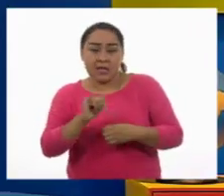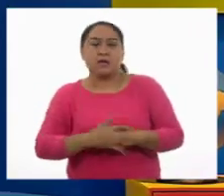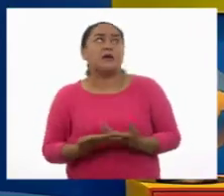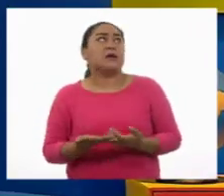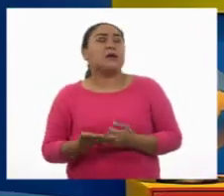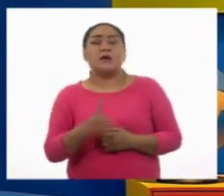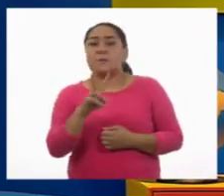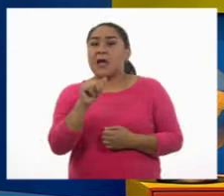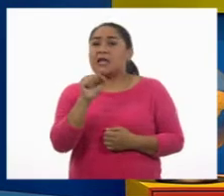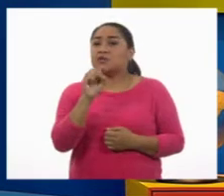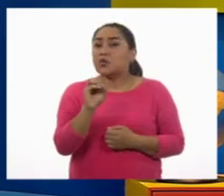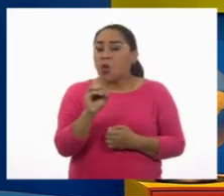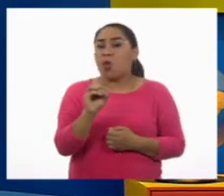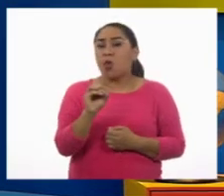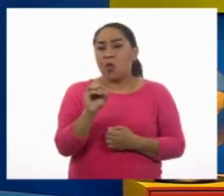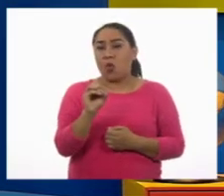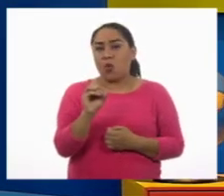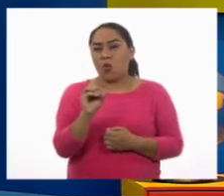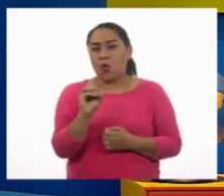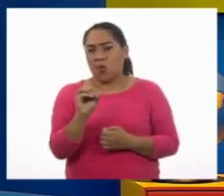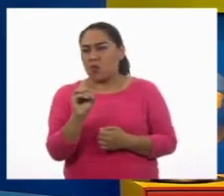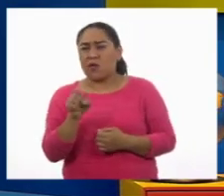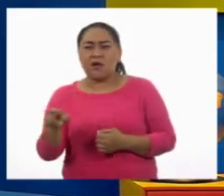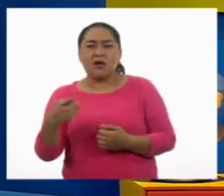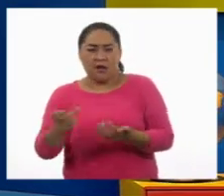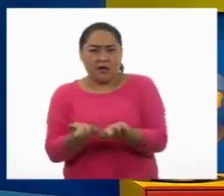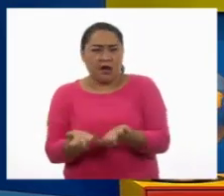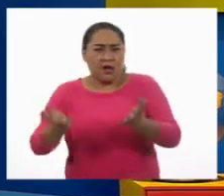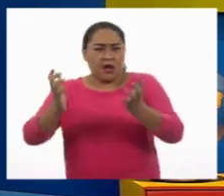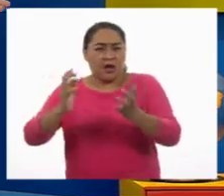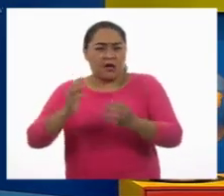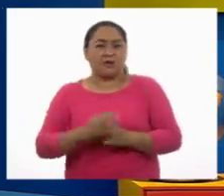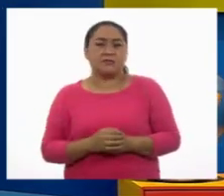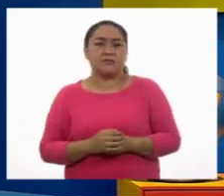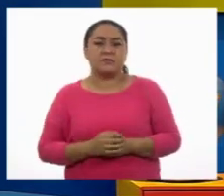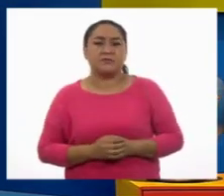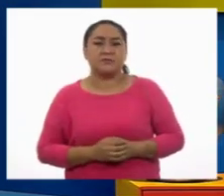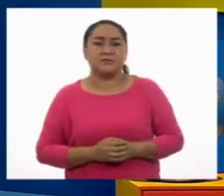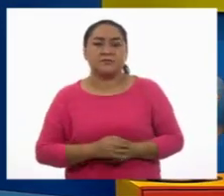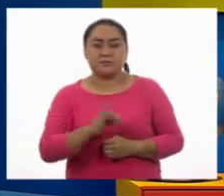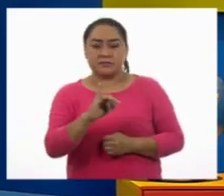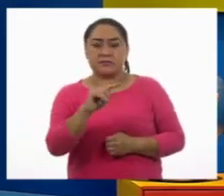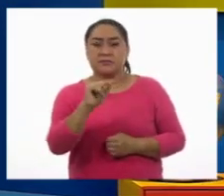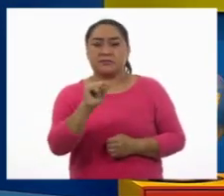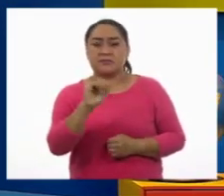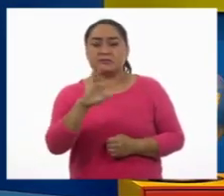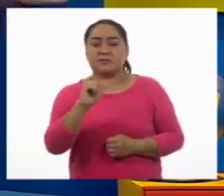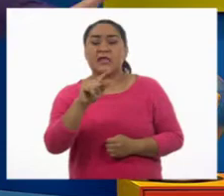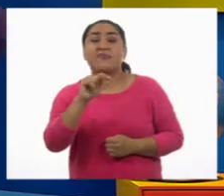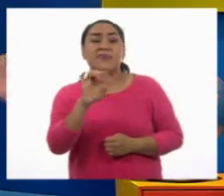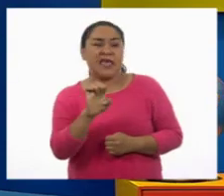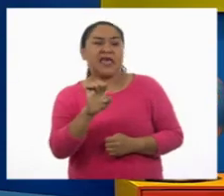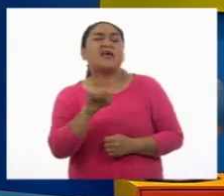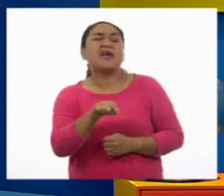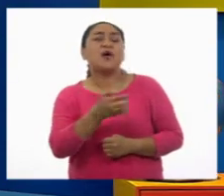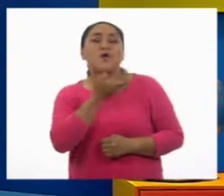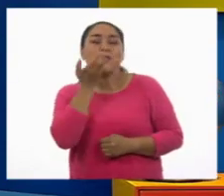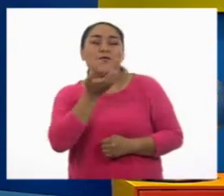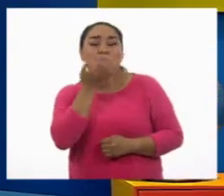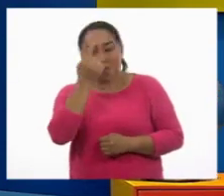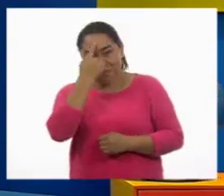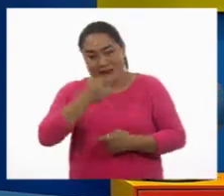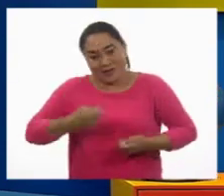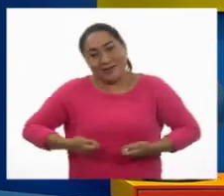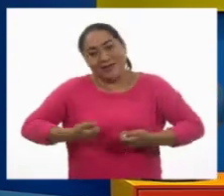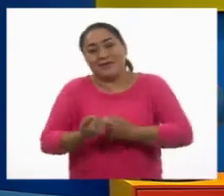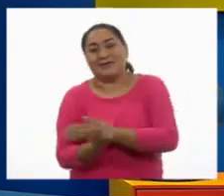Está elaborado con calabaza, ¿no? Una cosa así, ¿no? Itácatl, que quiere decir itacate, ¿no? La bolsa que se lleva a los